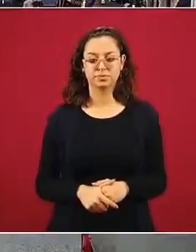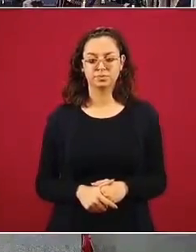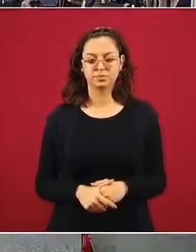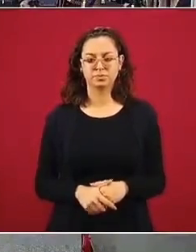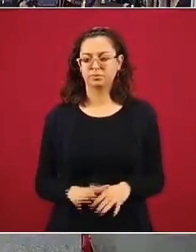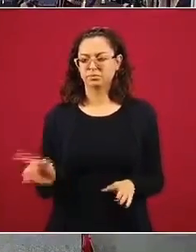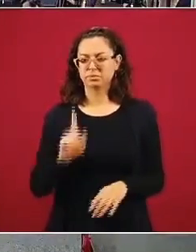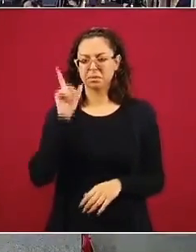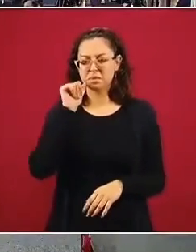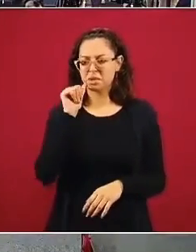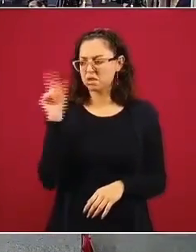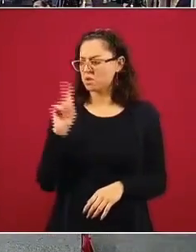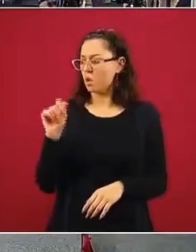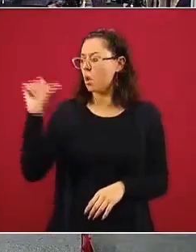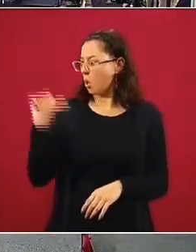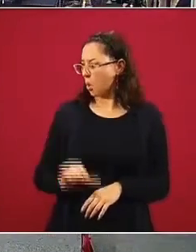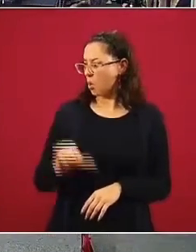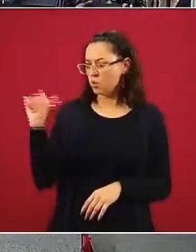mañana, hoy,